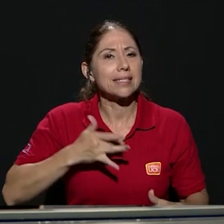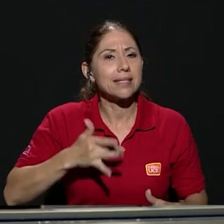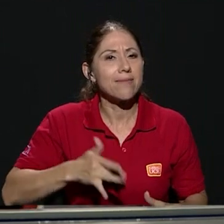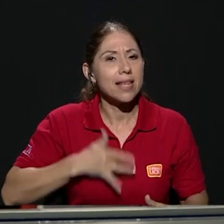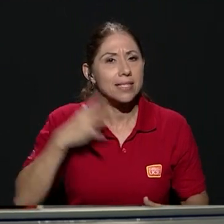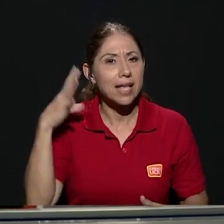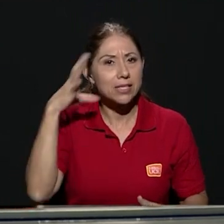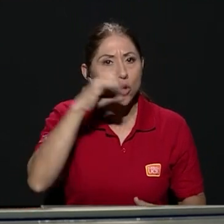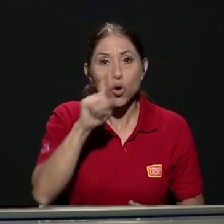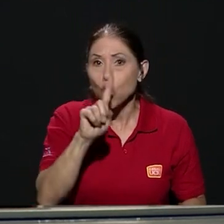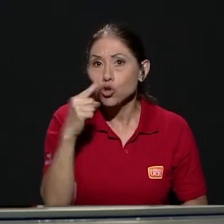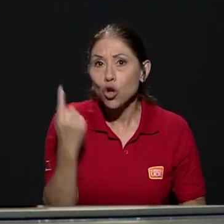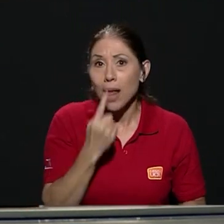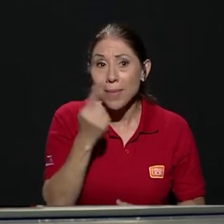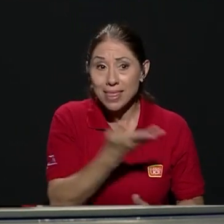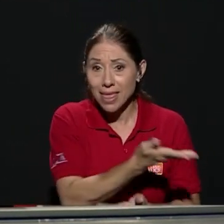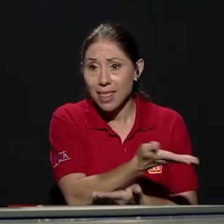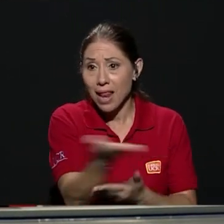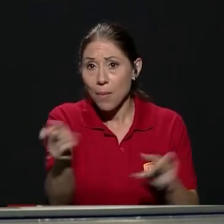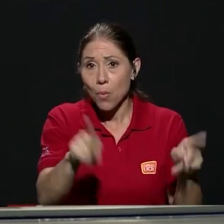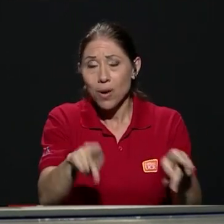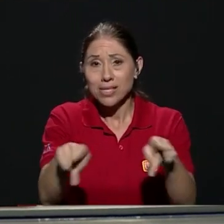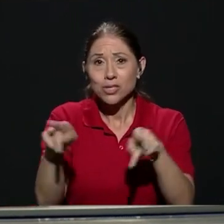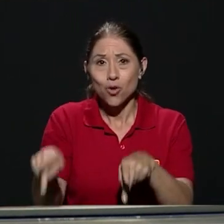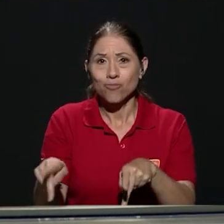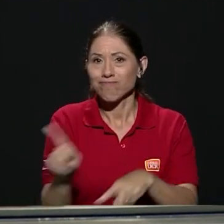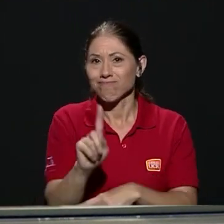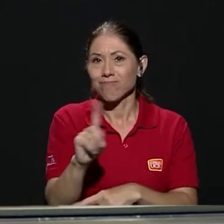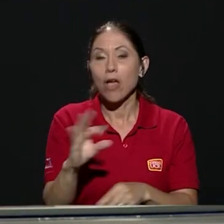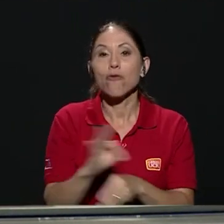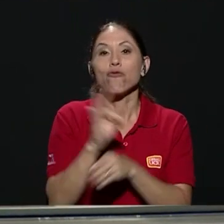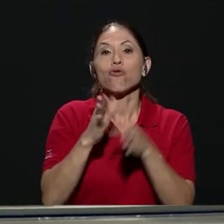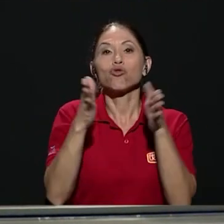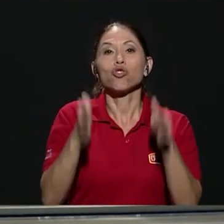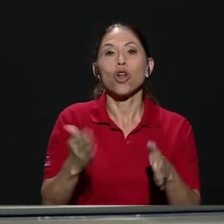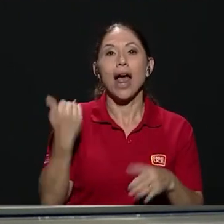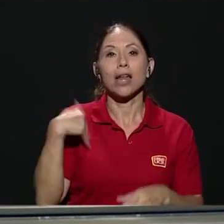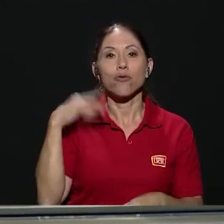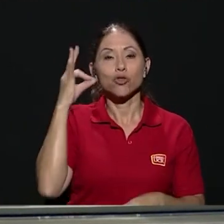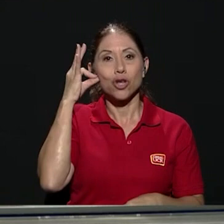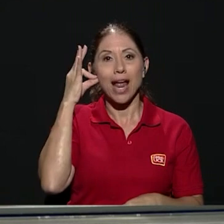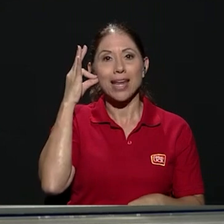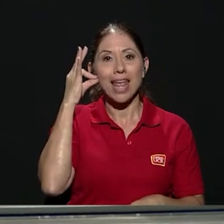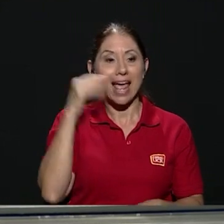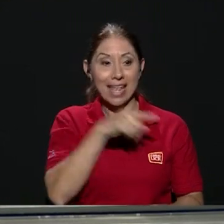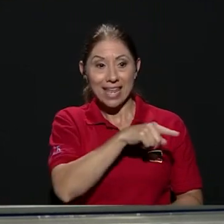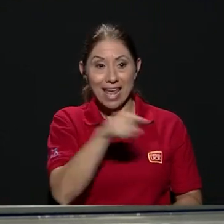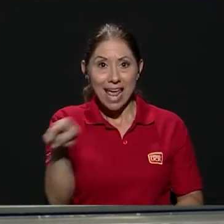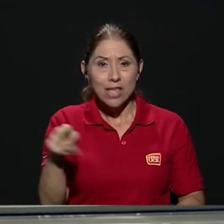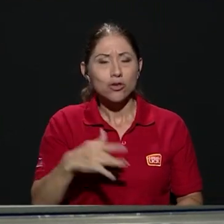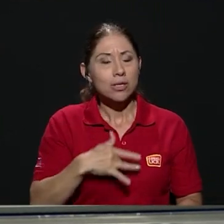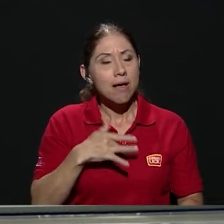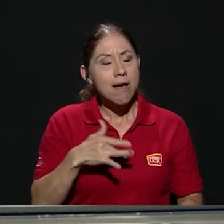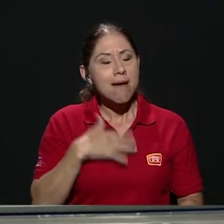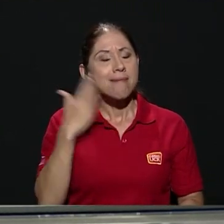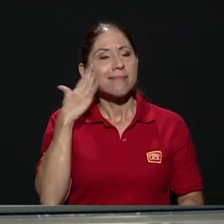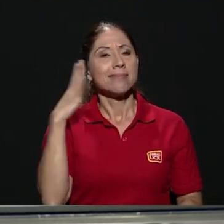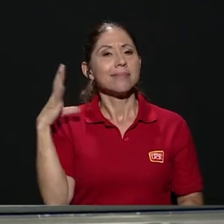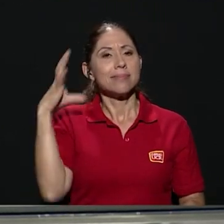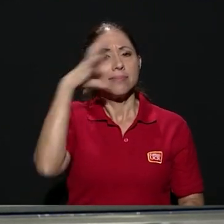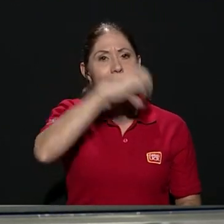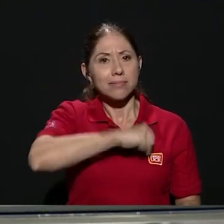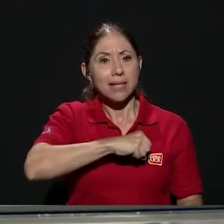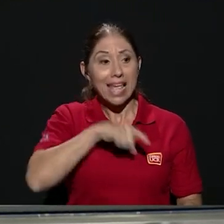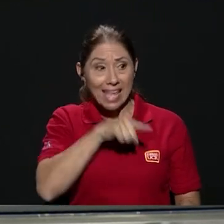población, sino del funcionario y de la funcionaria. Una sensibilización, poderlos llevar de gira a las